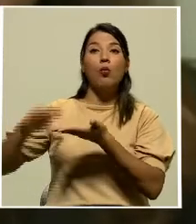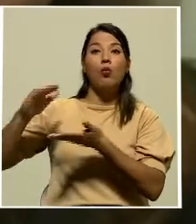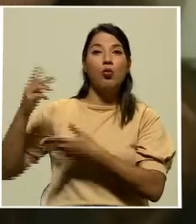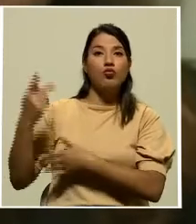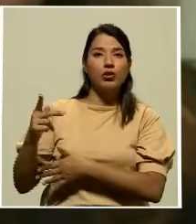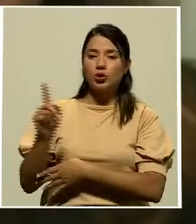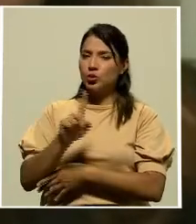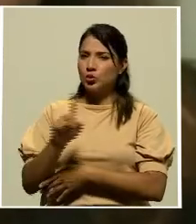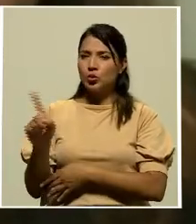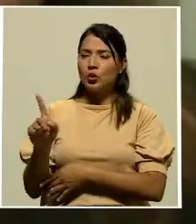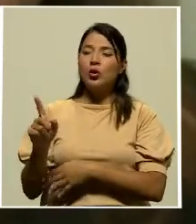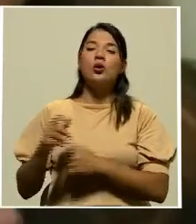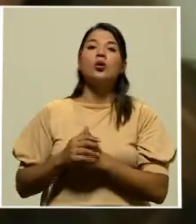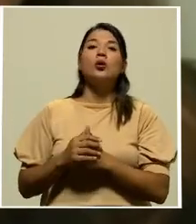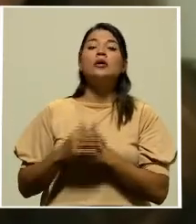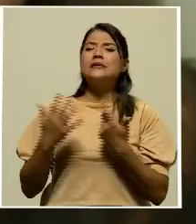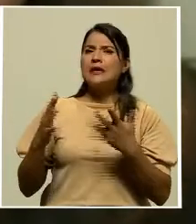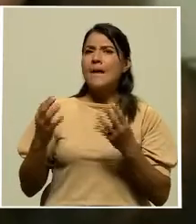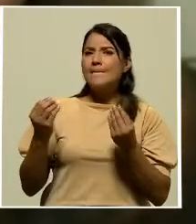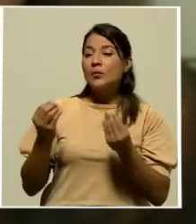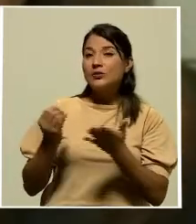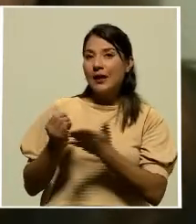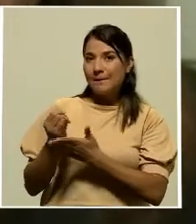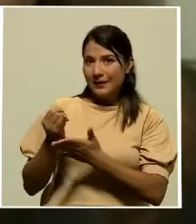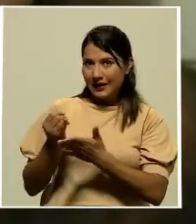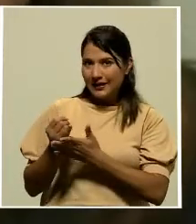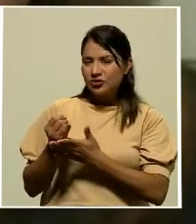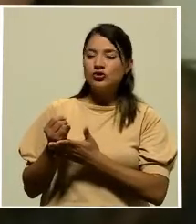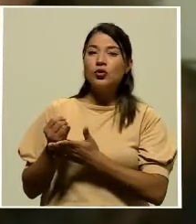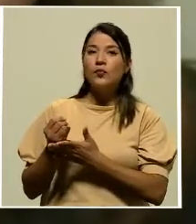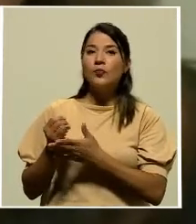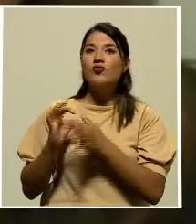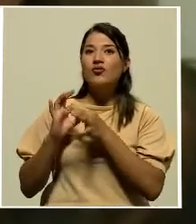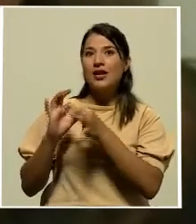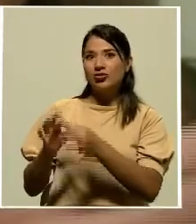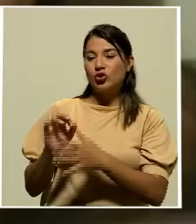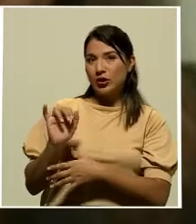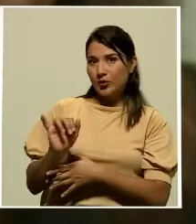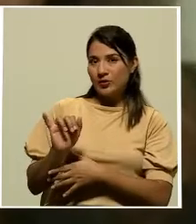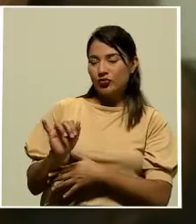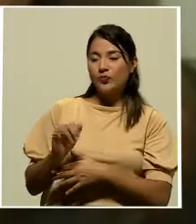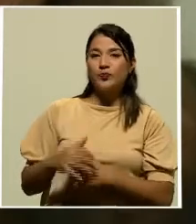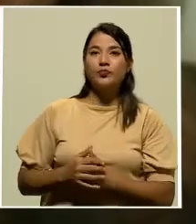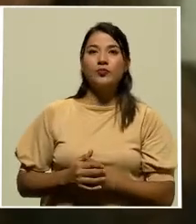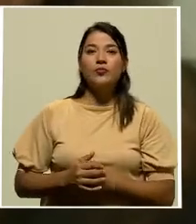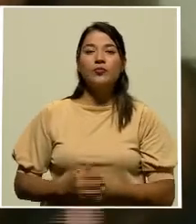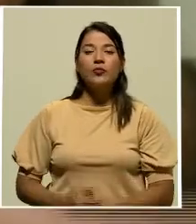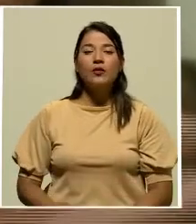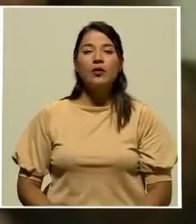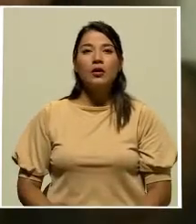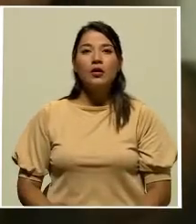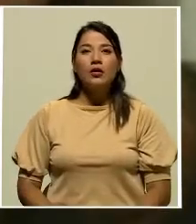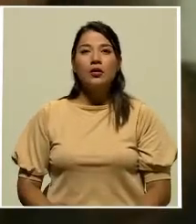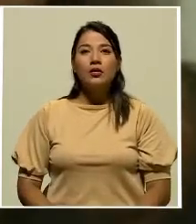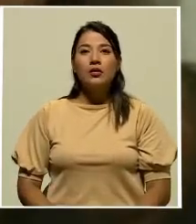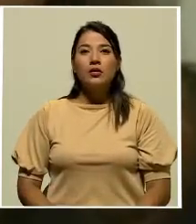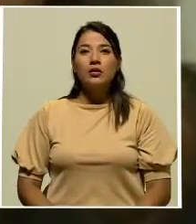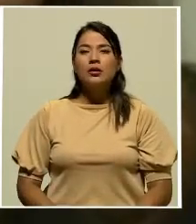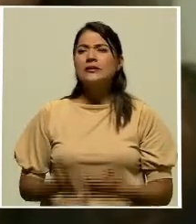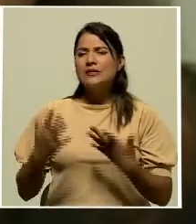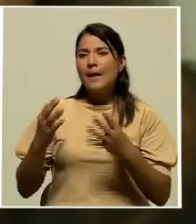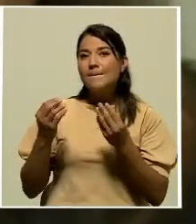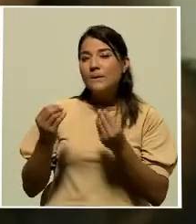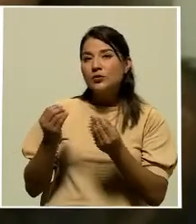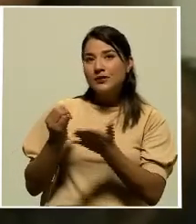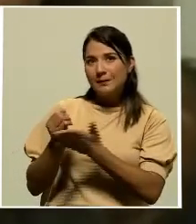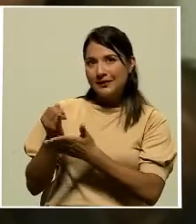Hay varias revisiones bibliográficas, ¿no? Desk review, se hace con todos los estudios.